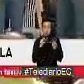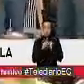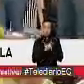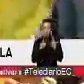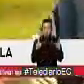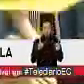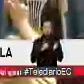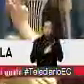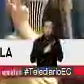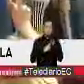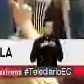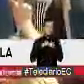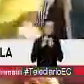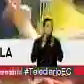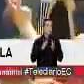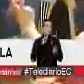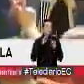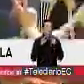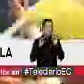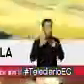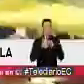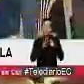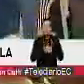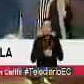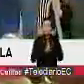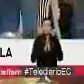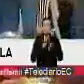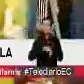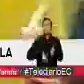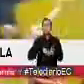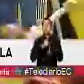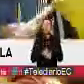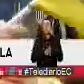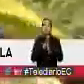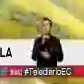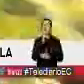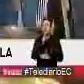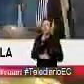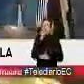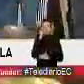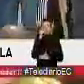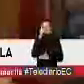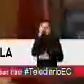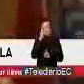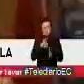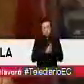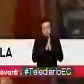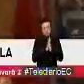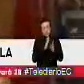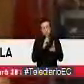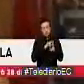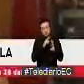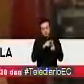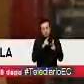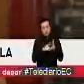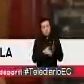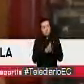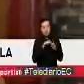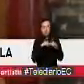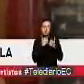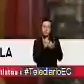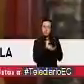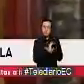ponen reparo los legisladores es que en dicho pedido se incluye autorización para vincular a Rafael Correa y a Jorge Glass. Supuestamente se cometieron